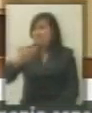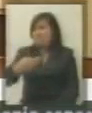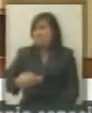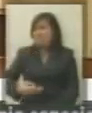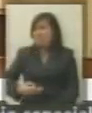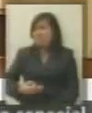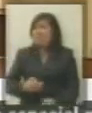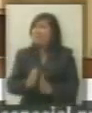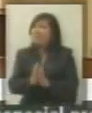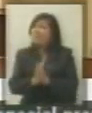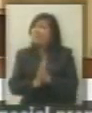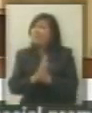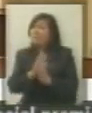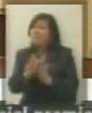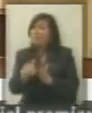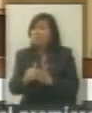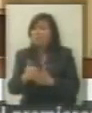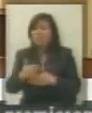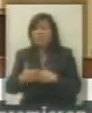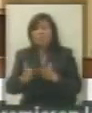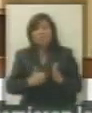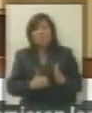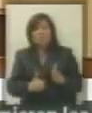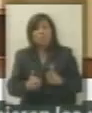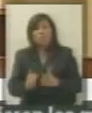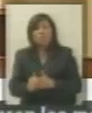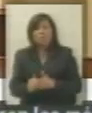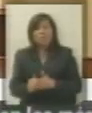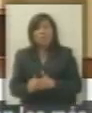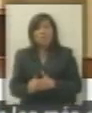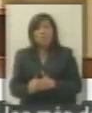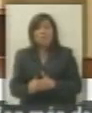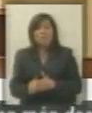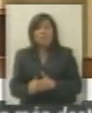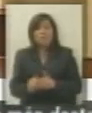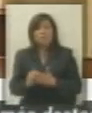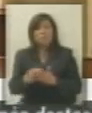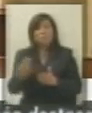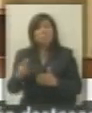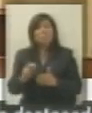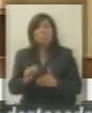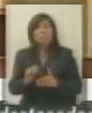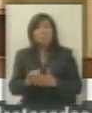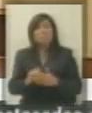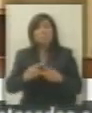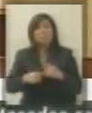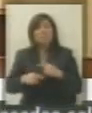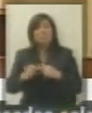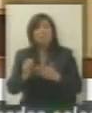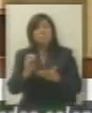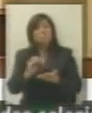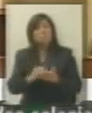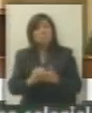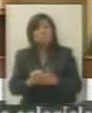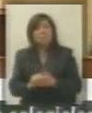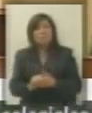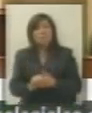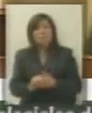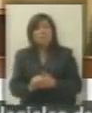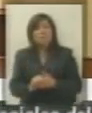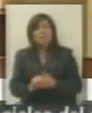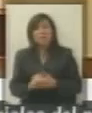es deseo de todos continuar por el camino de la estabilidad y el crecimiento que hemos venido transitando, para lo